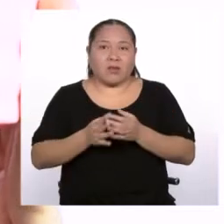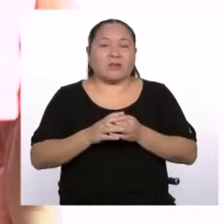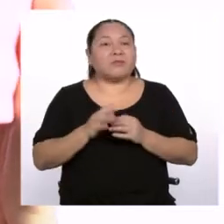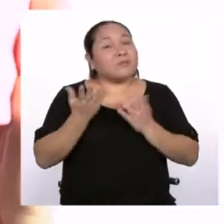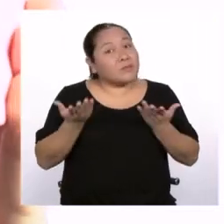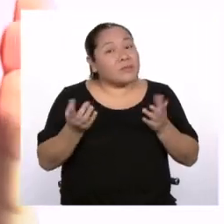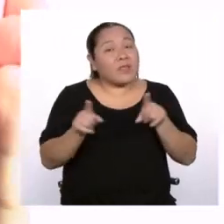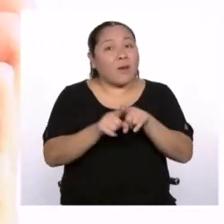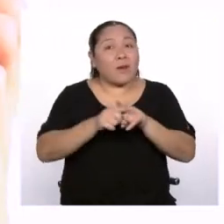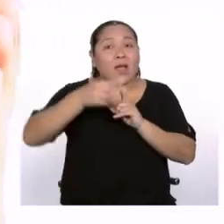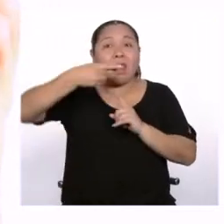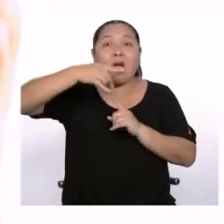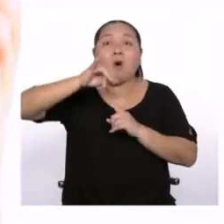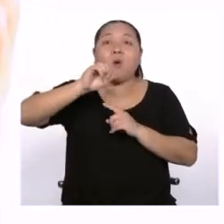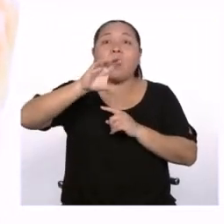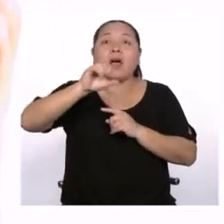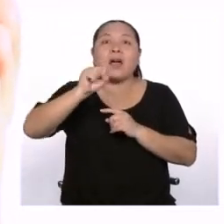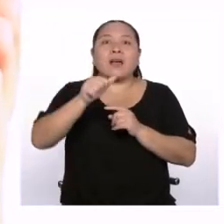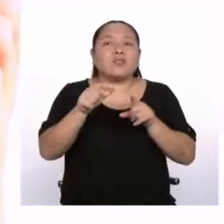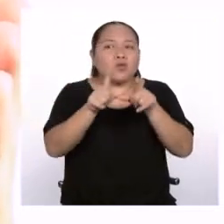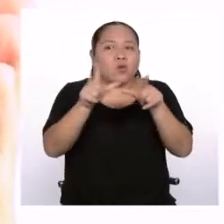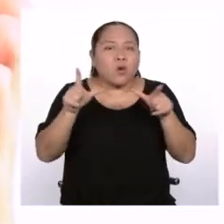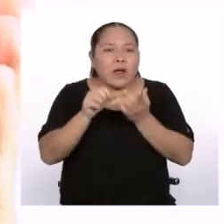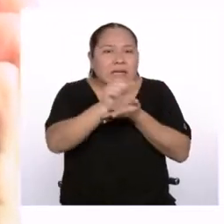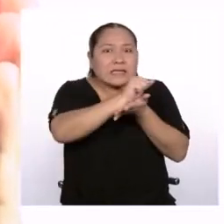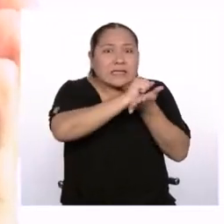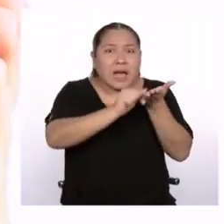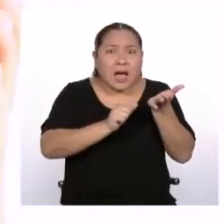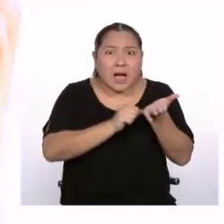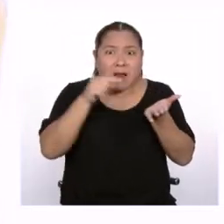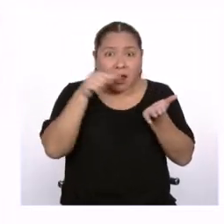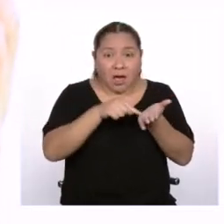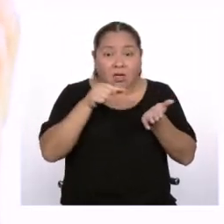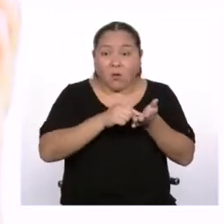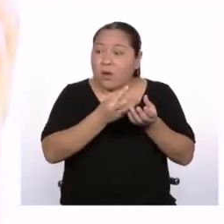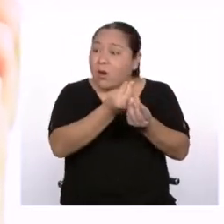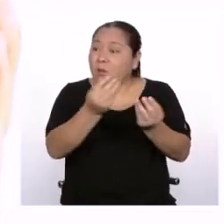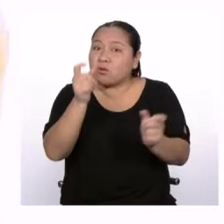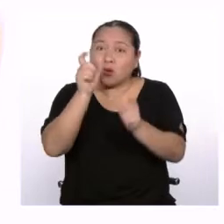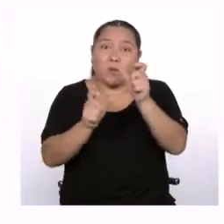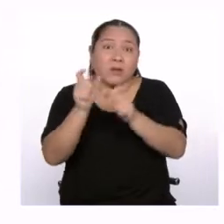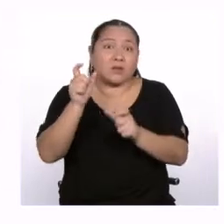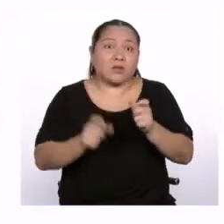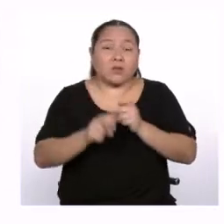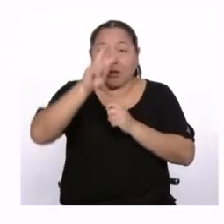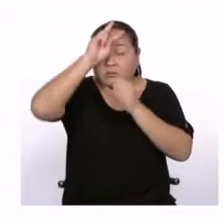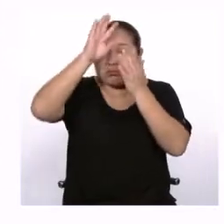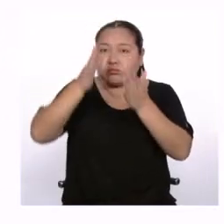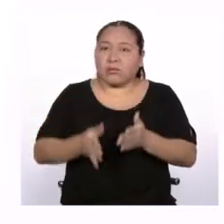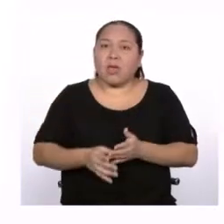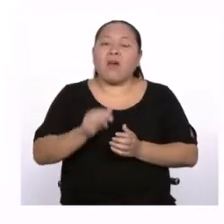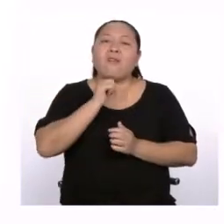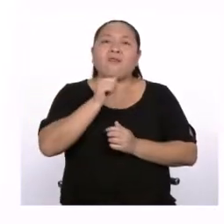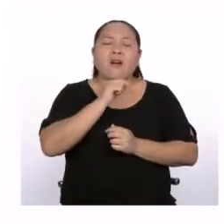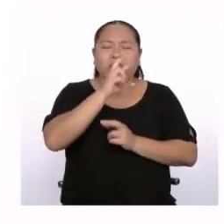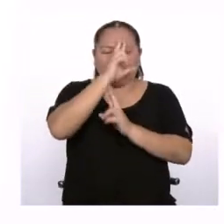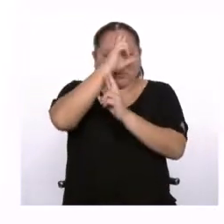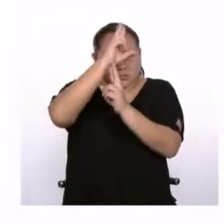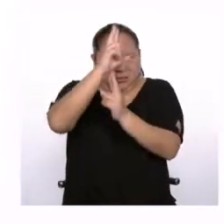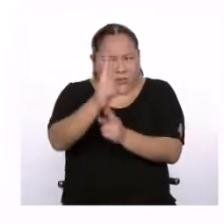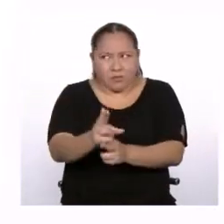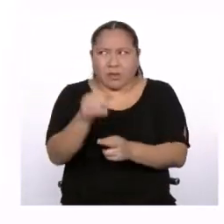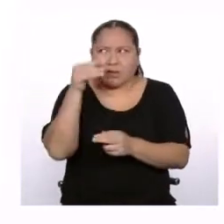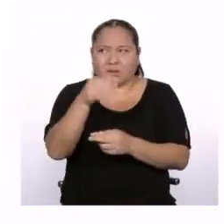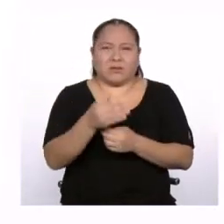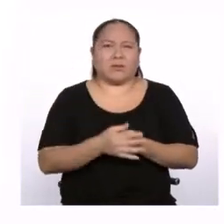siguen siendo un lugar sagrado para varios peruanos y peruanas, y es una falta de respeto violentarlas. ¡Oh! Así